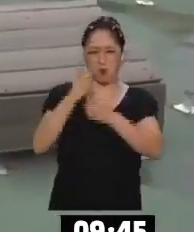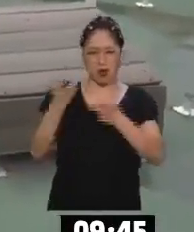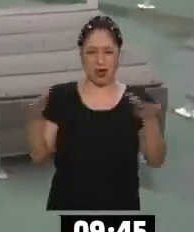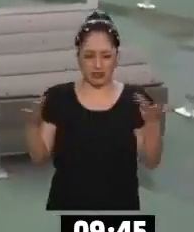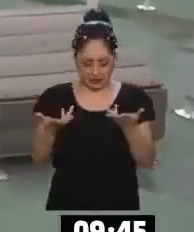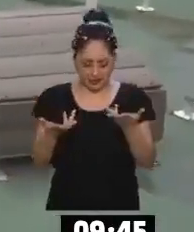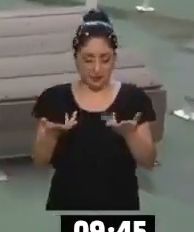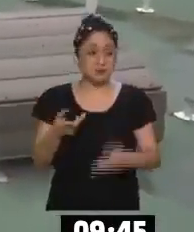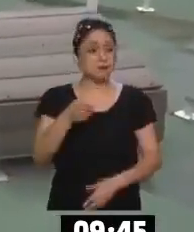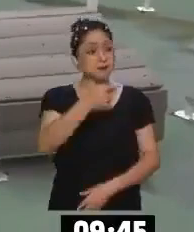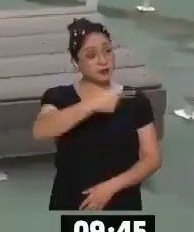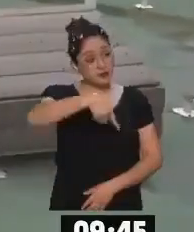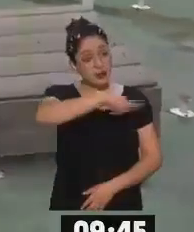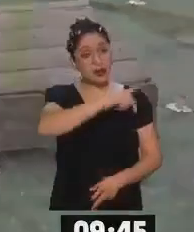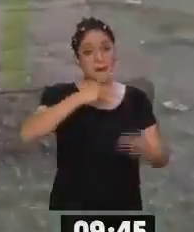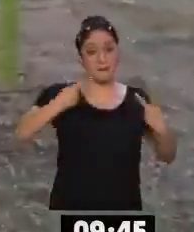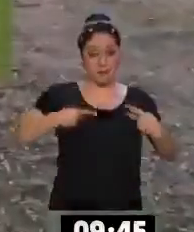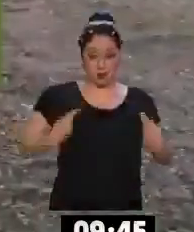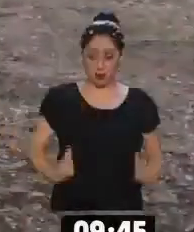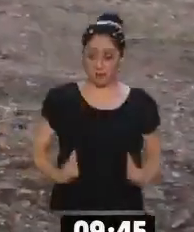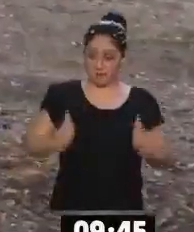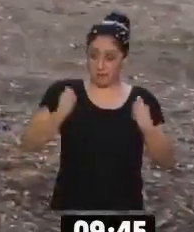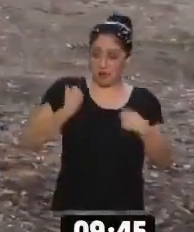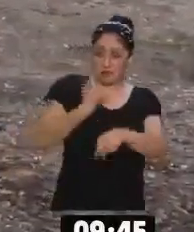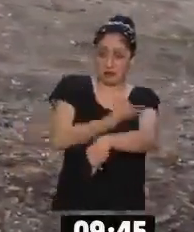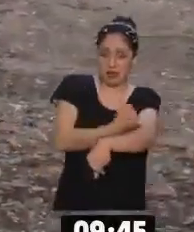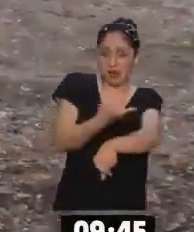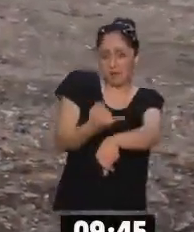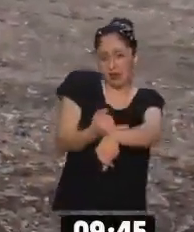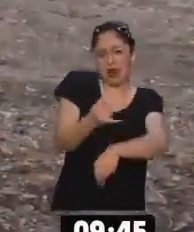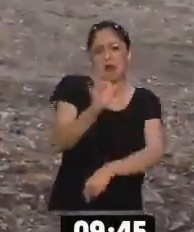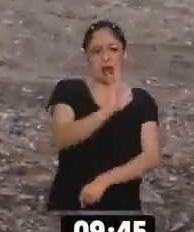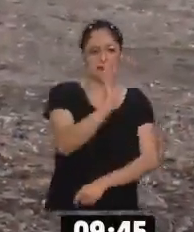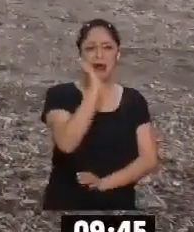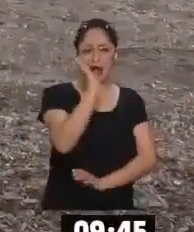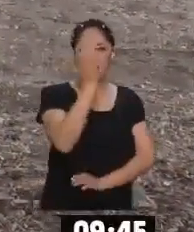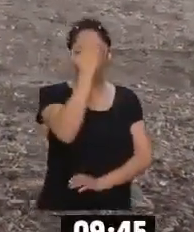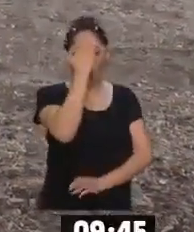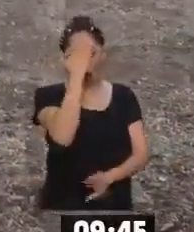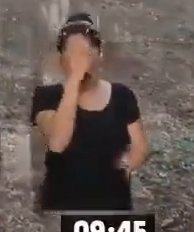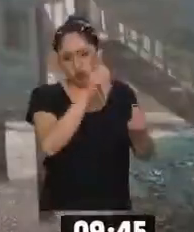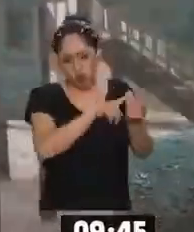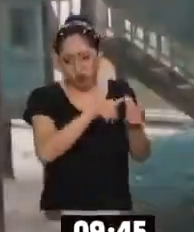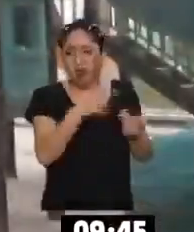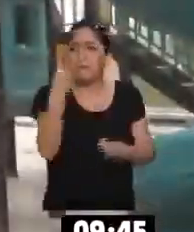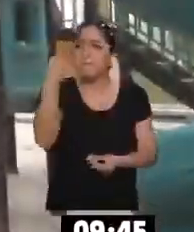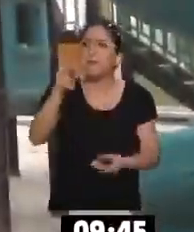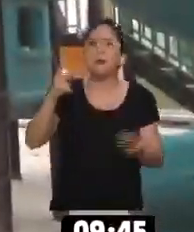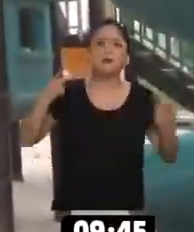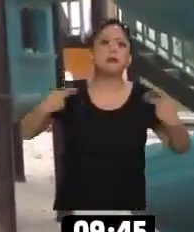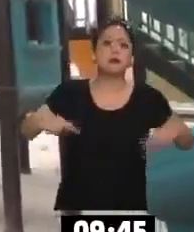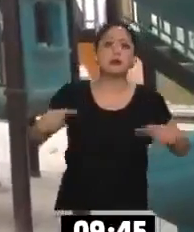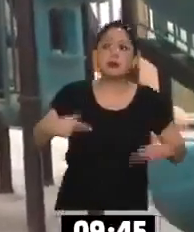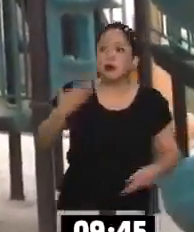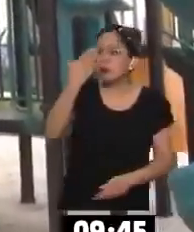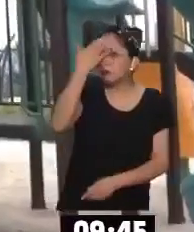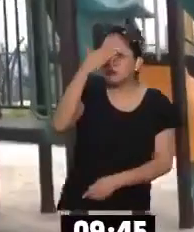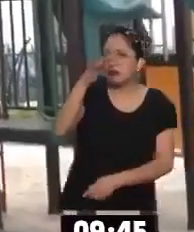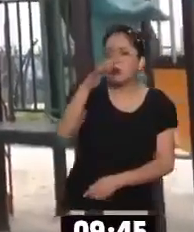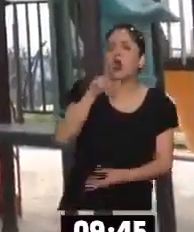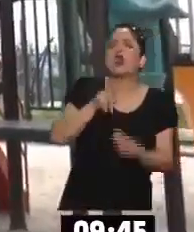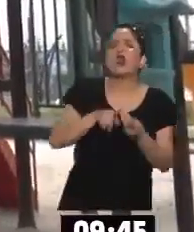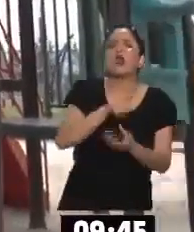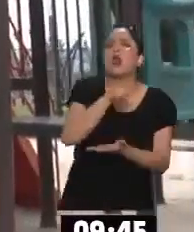pero pues la ciudad es enorme. Entonces, para todos aquellos que nos van a estar viendo y que quieran venir aquí a pasar un fin de semana con su familia, ¿dónde está ubicado?